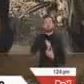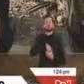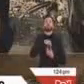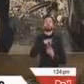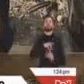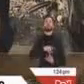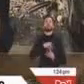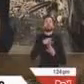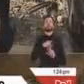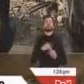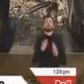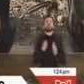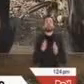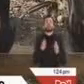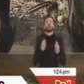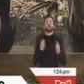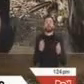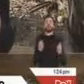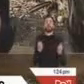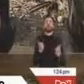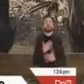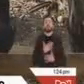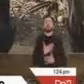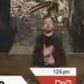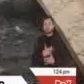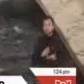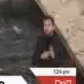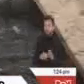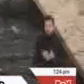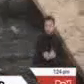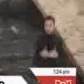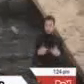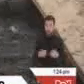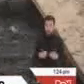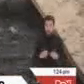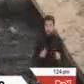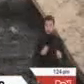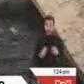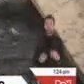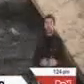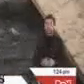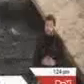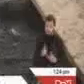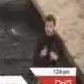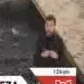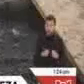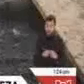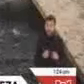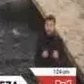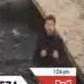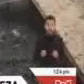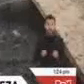se relaja, se... O sea, es un baño herbal, pero de energía, energía también, ¿ok? Bien, energía, buena energía, da